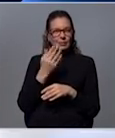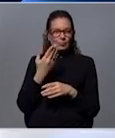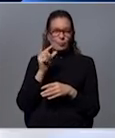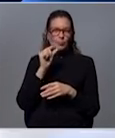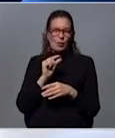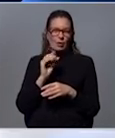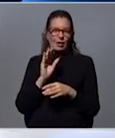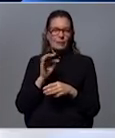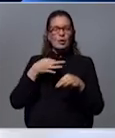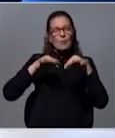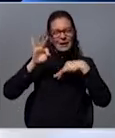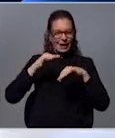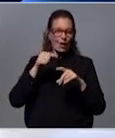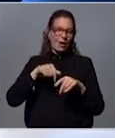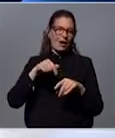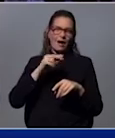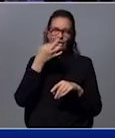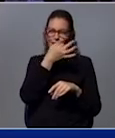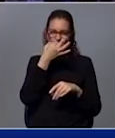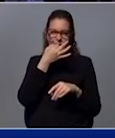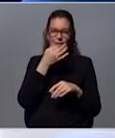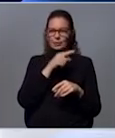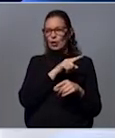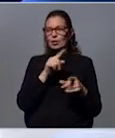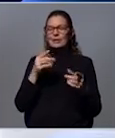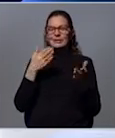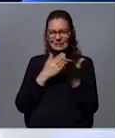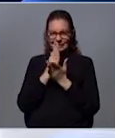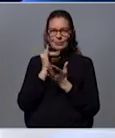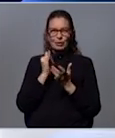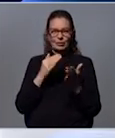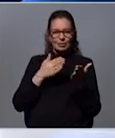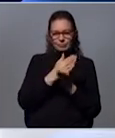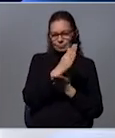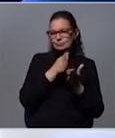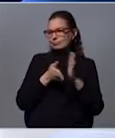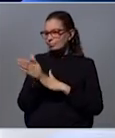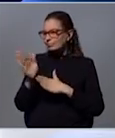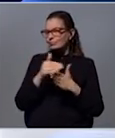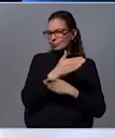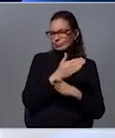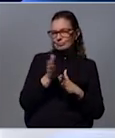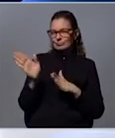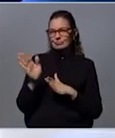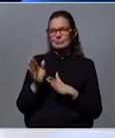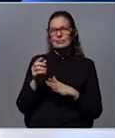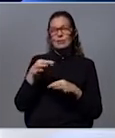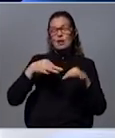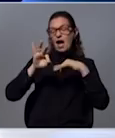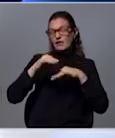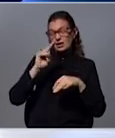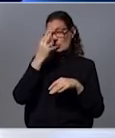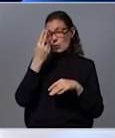claro ahora no en un mercado no hay un mercado para ganar el tránsito si se daba el tránsito si ese era voluminoso y lucrativo la venta a los